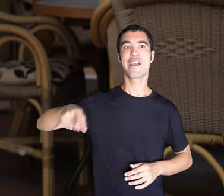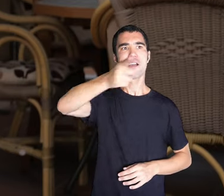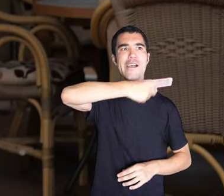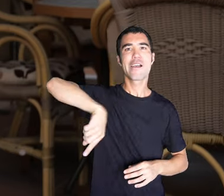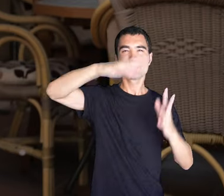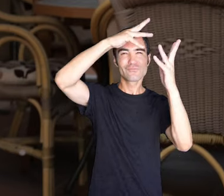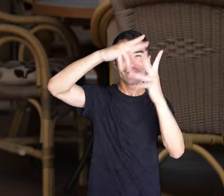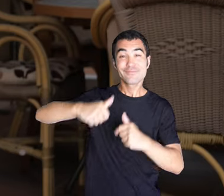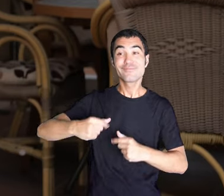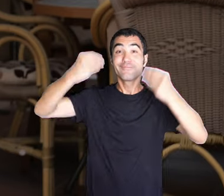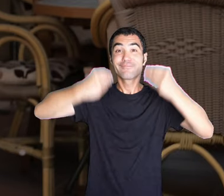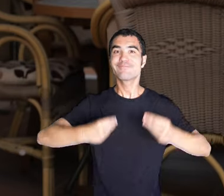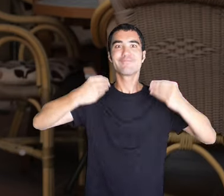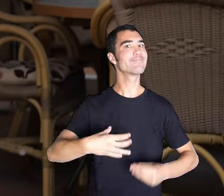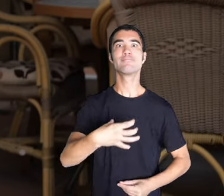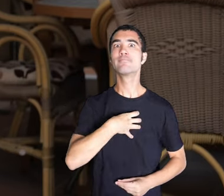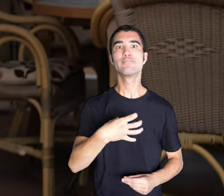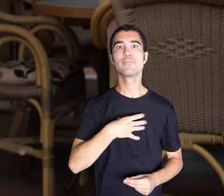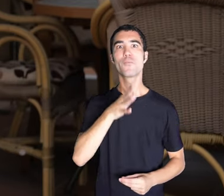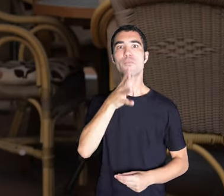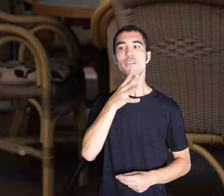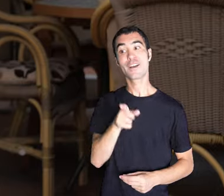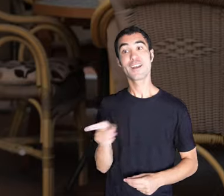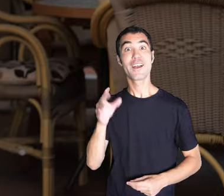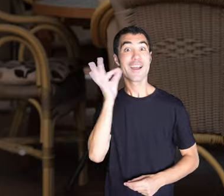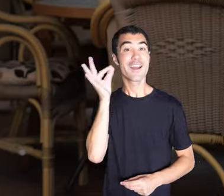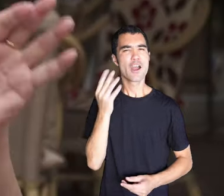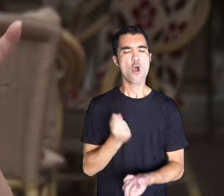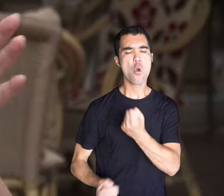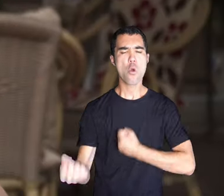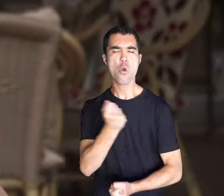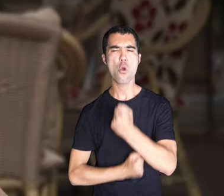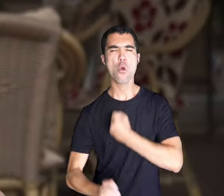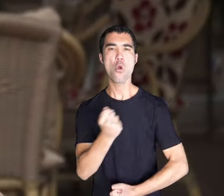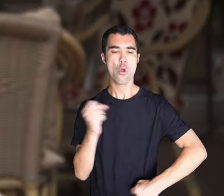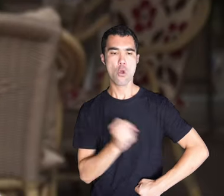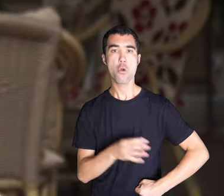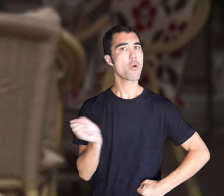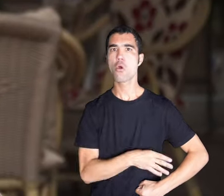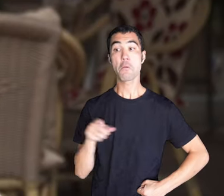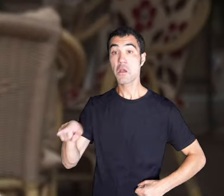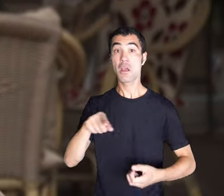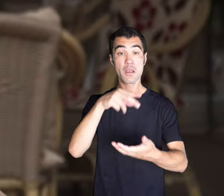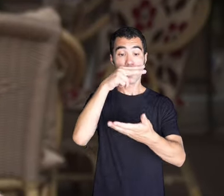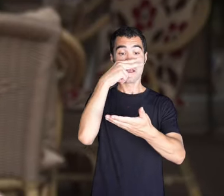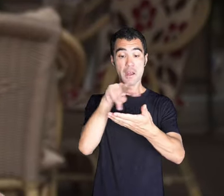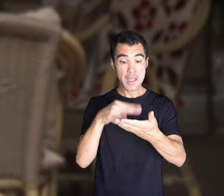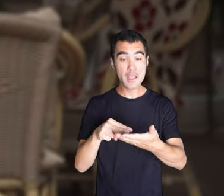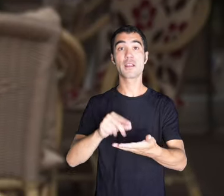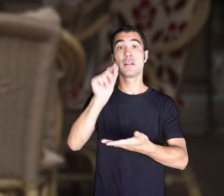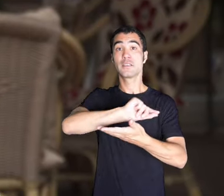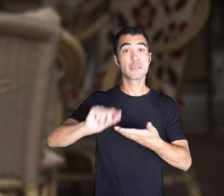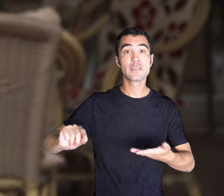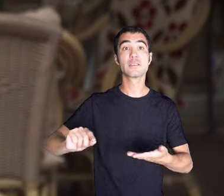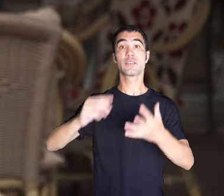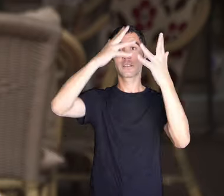No podía hacer las cuentas porque ella, que ahorraba tanto, no sabía leer, ni escribir,